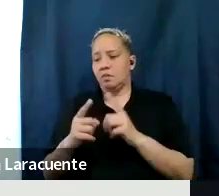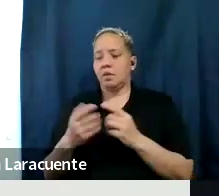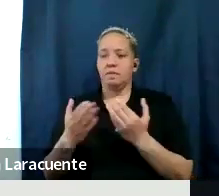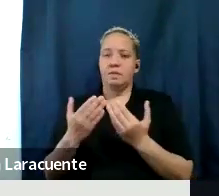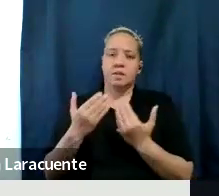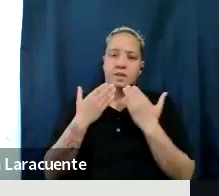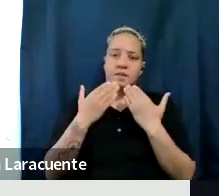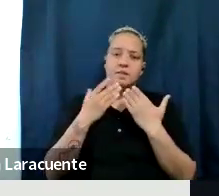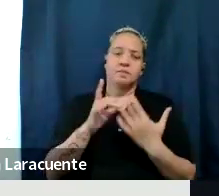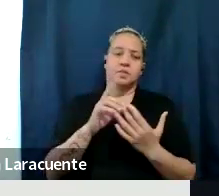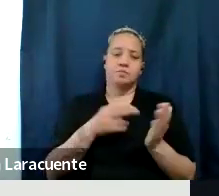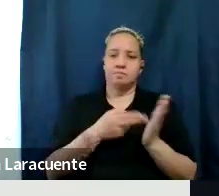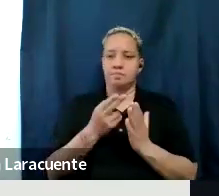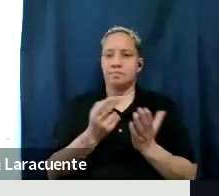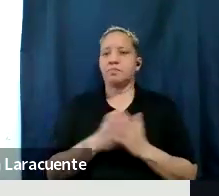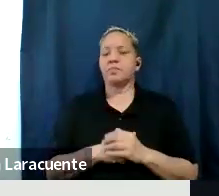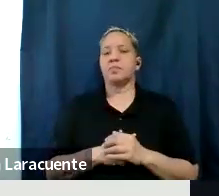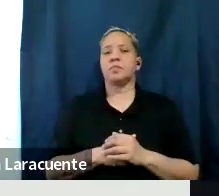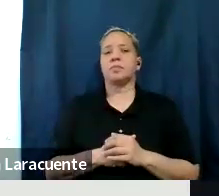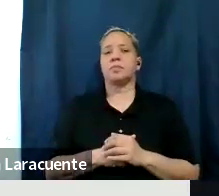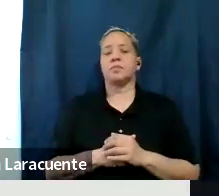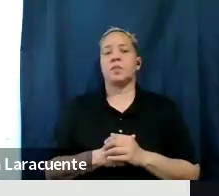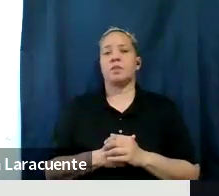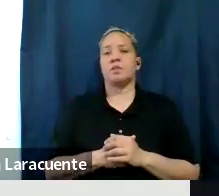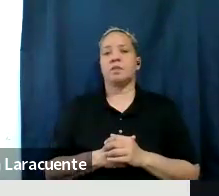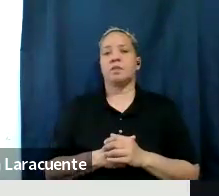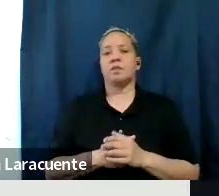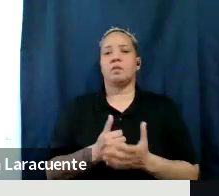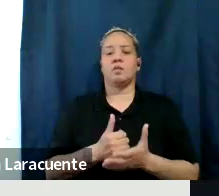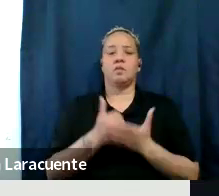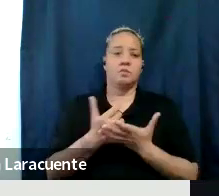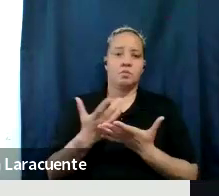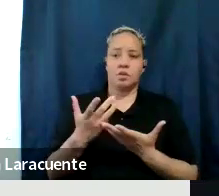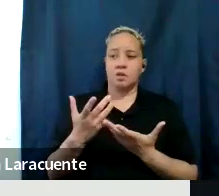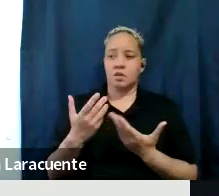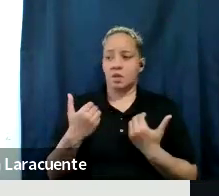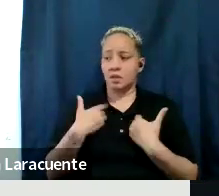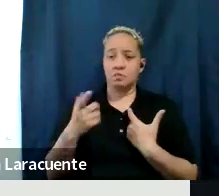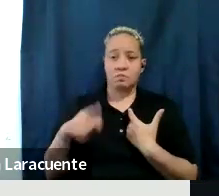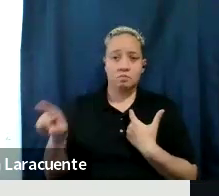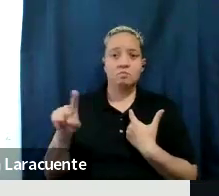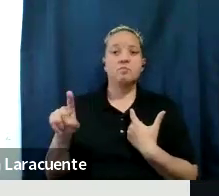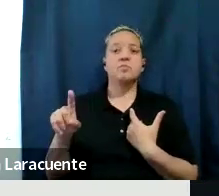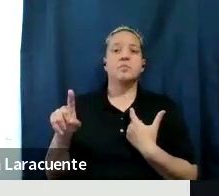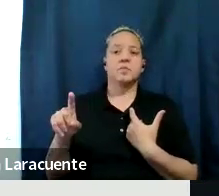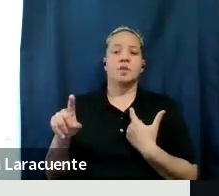pero de verdad que la ayuda que he recibido de ellos ha sido